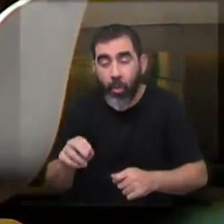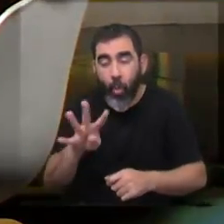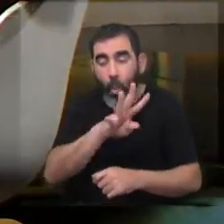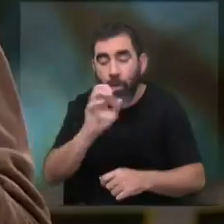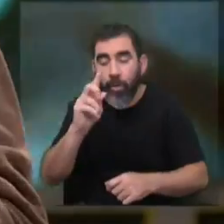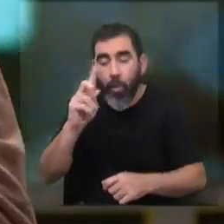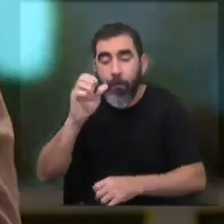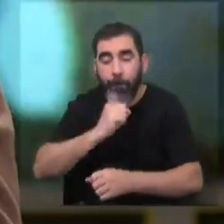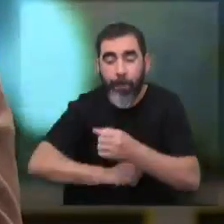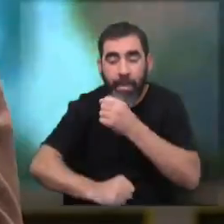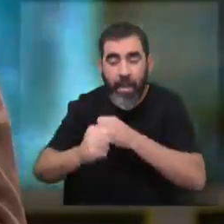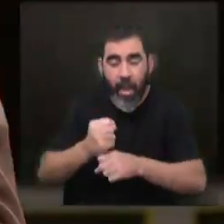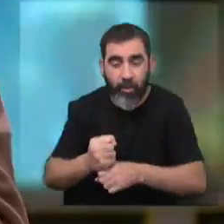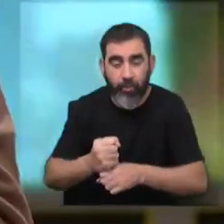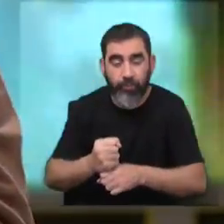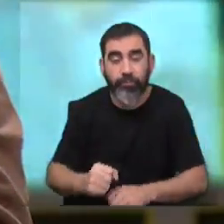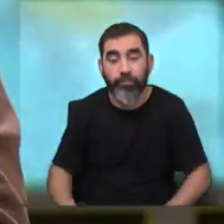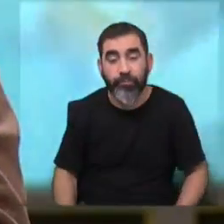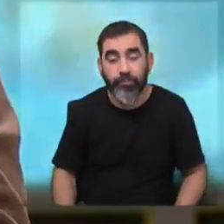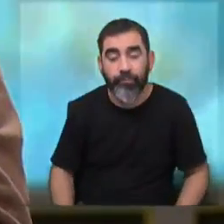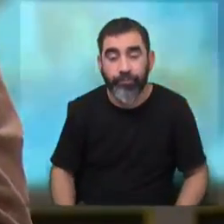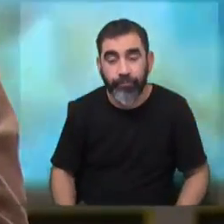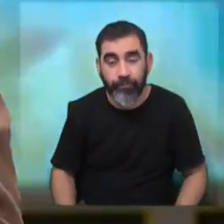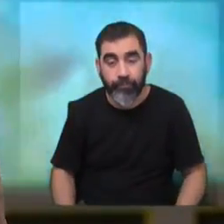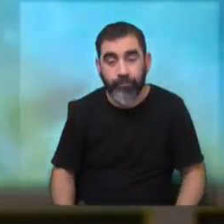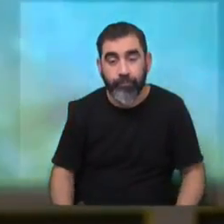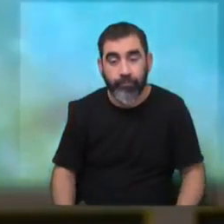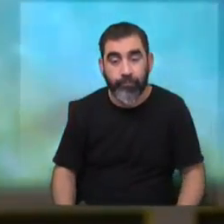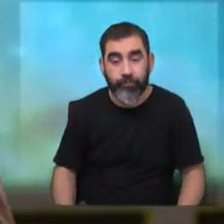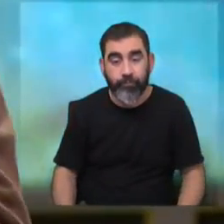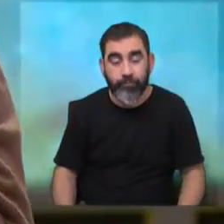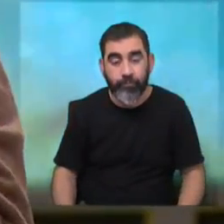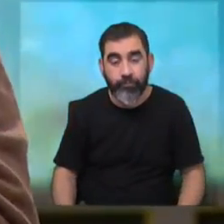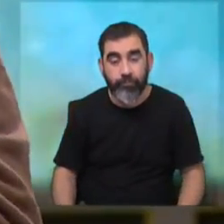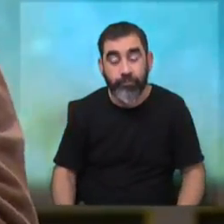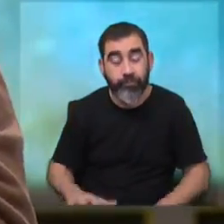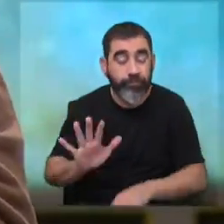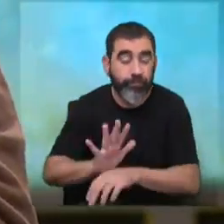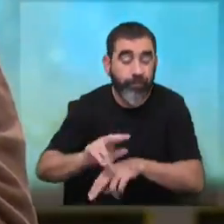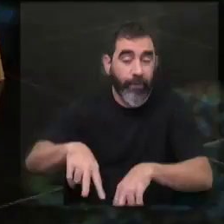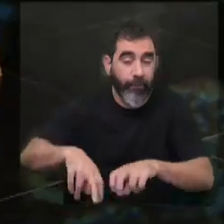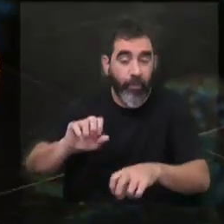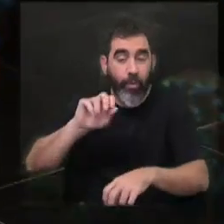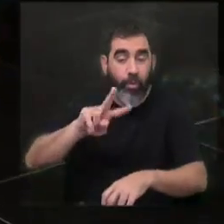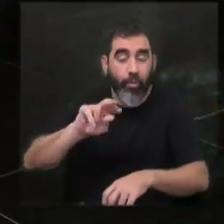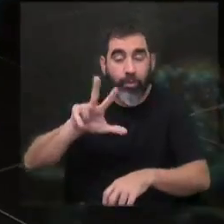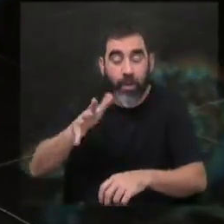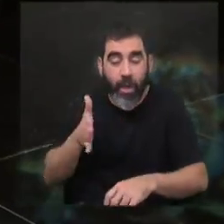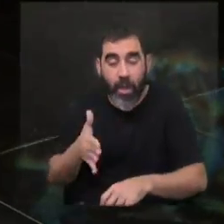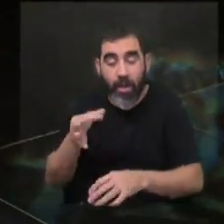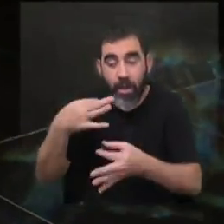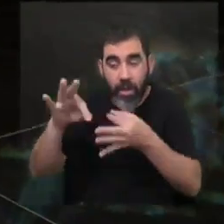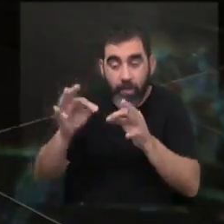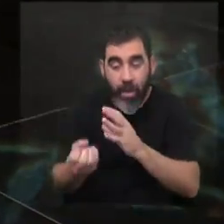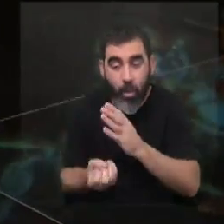años, no tan atrás. Y bueno, y como spin-off de esa investigación, tenemos 2 o 3 especies para describir nuevas de acá de